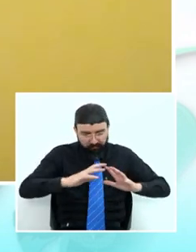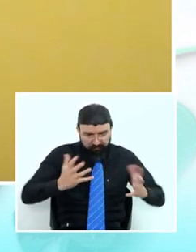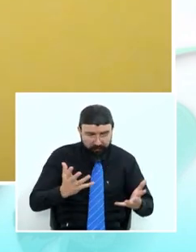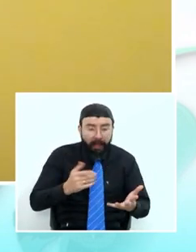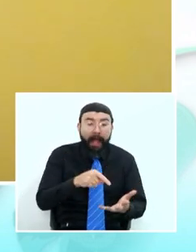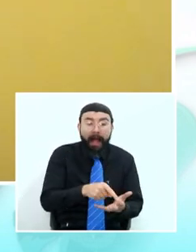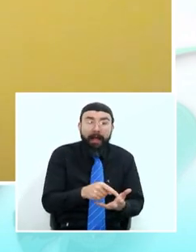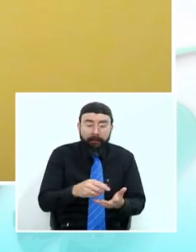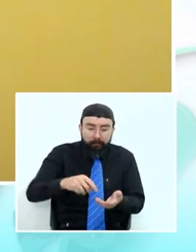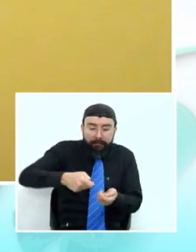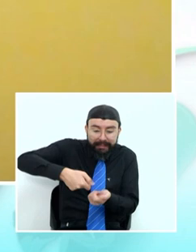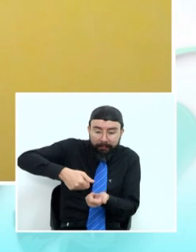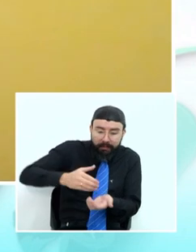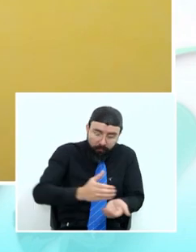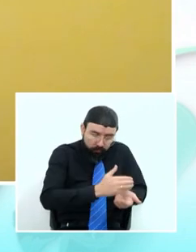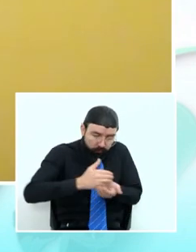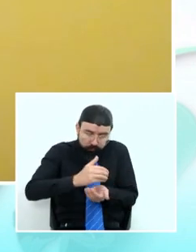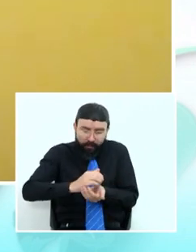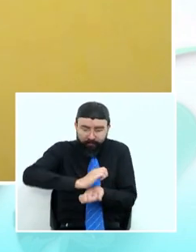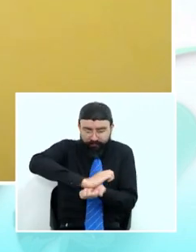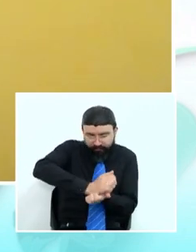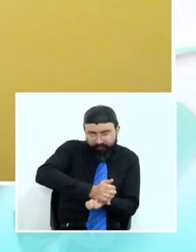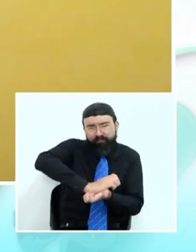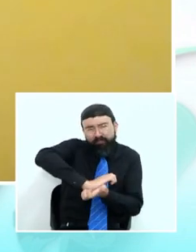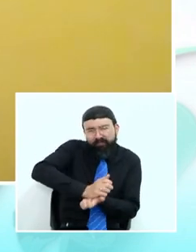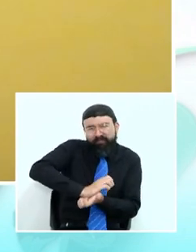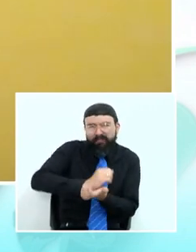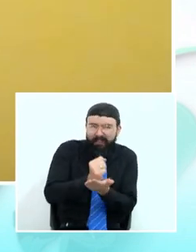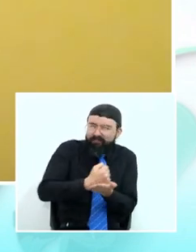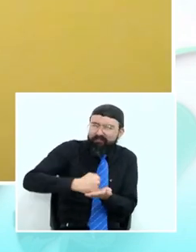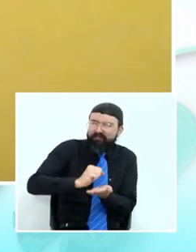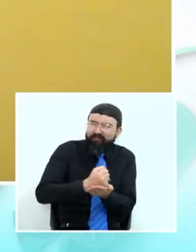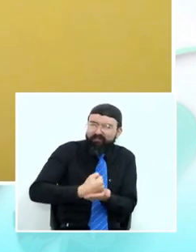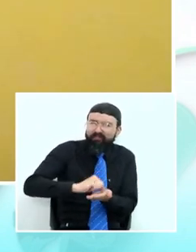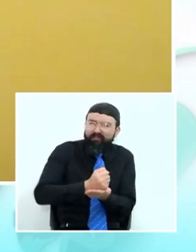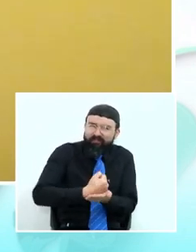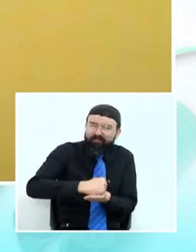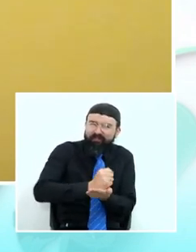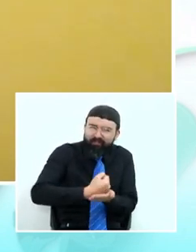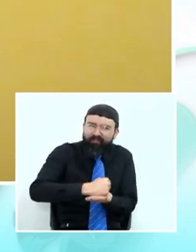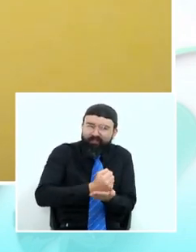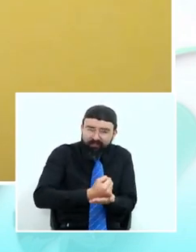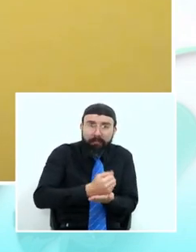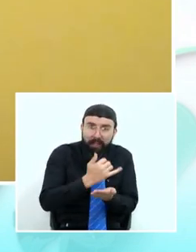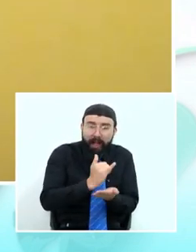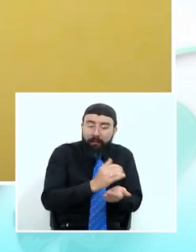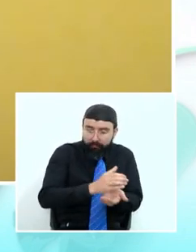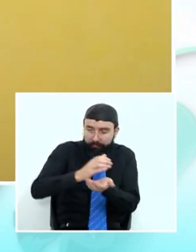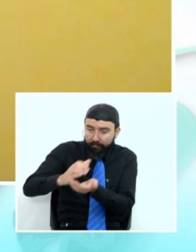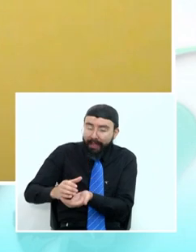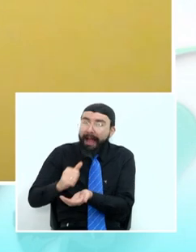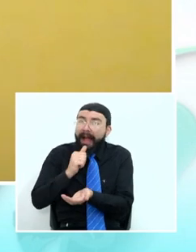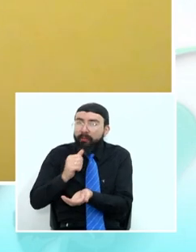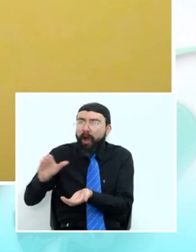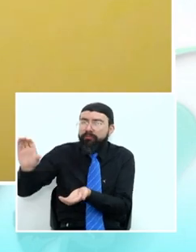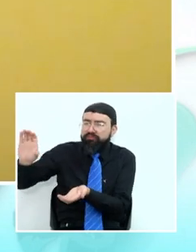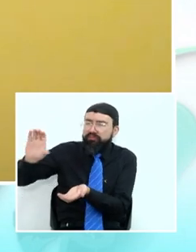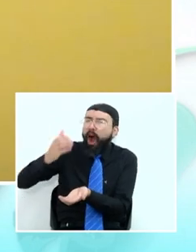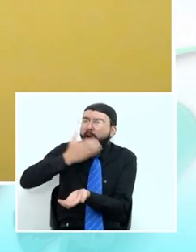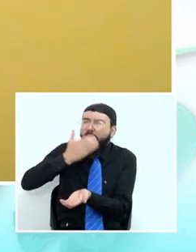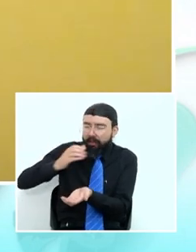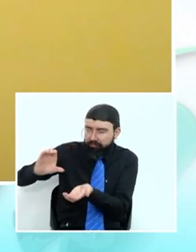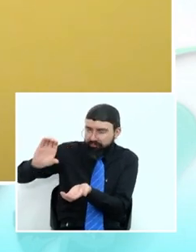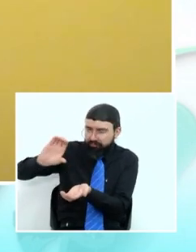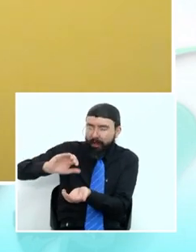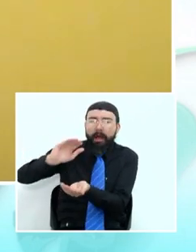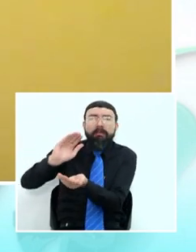en un morterito y se agregan a una tacita de agua hirviendo, se tapa, se deja hasta que